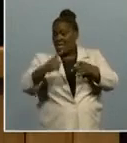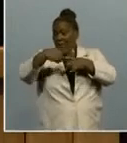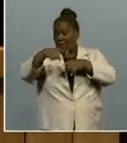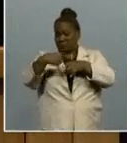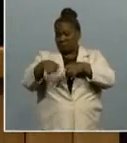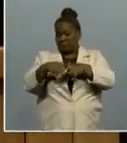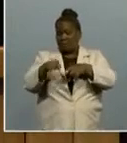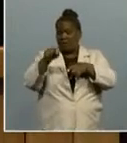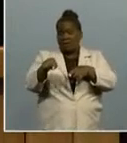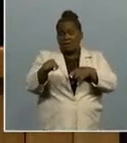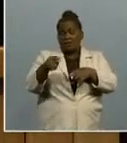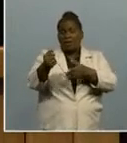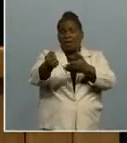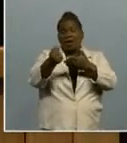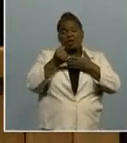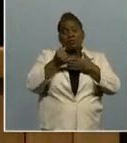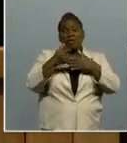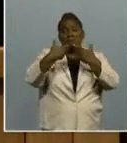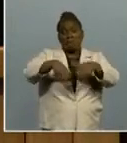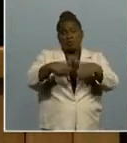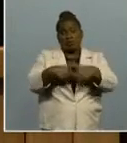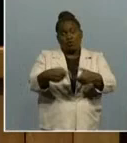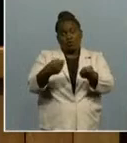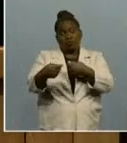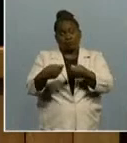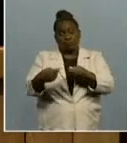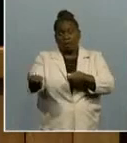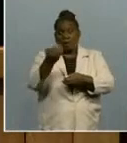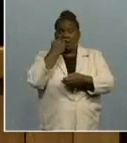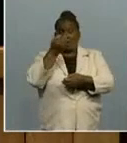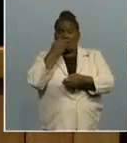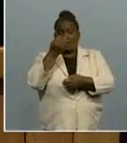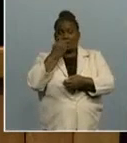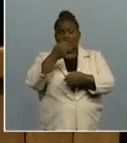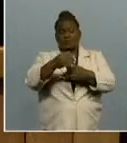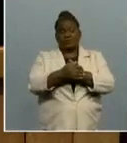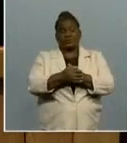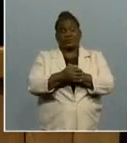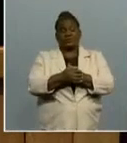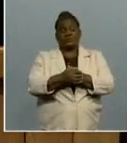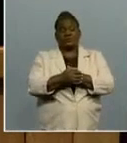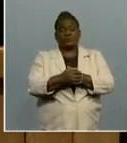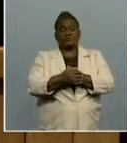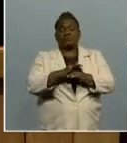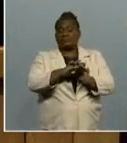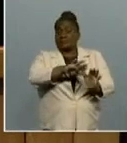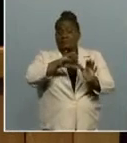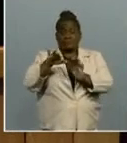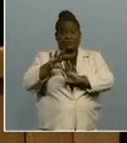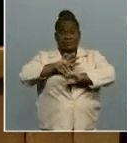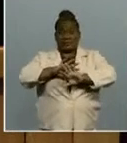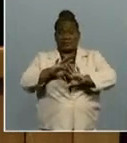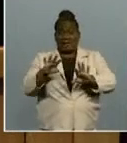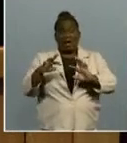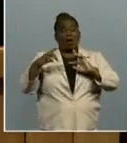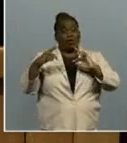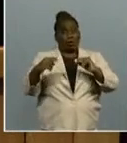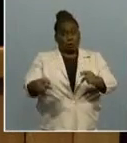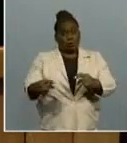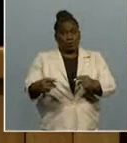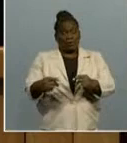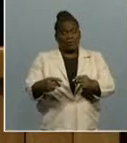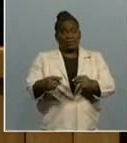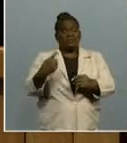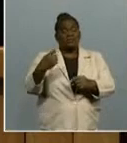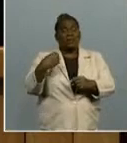producción y comercialización de alimentos responden a esta estrategia una vez más apelamos al necesario